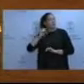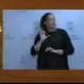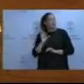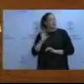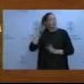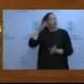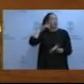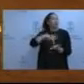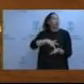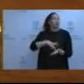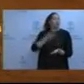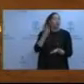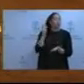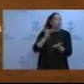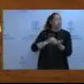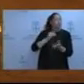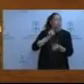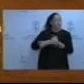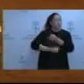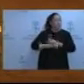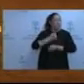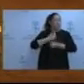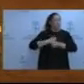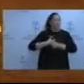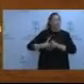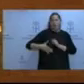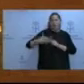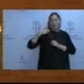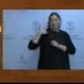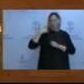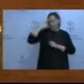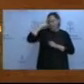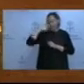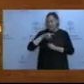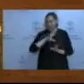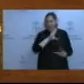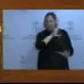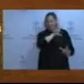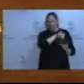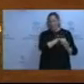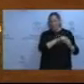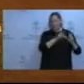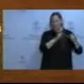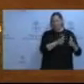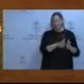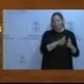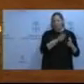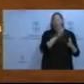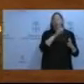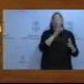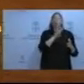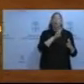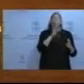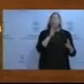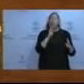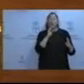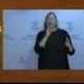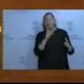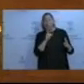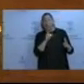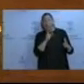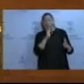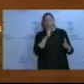en la anterior legislatura. Sé que el señor Prendes estaba en UPyD, es común los cambios de partidos en Ciudadanos, ahora que está en